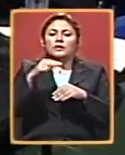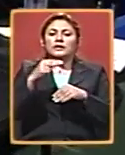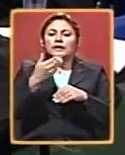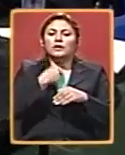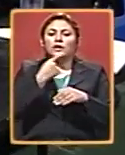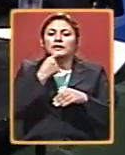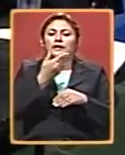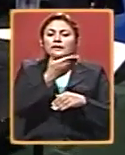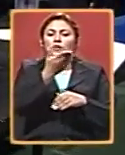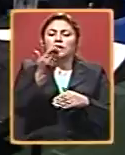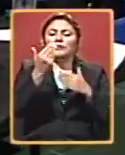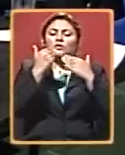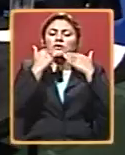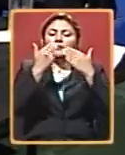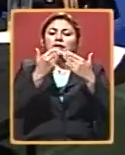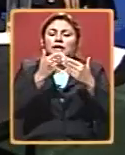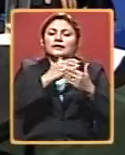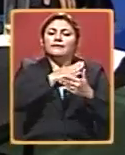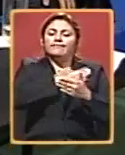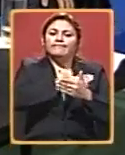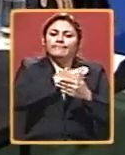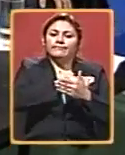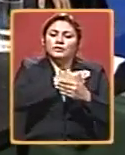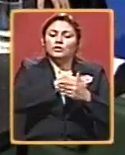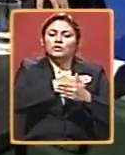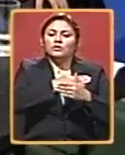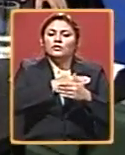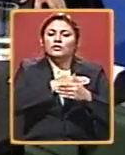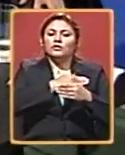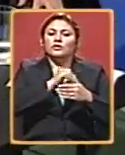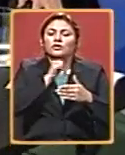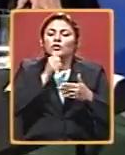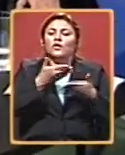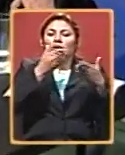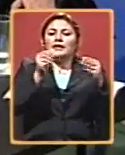ustedes muchísimas gracias. Disculpas por no haberles dado más